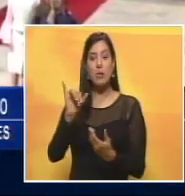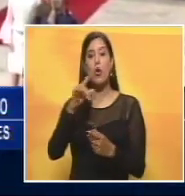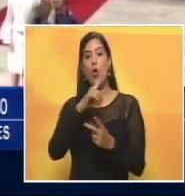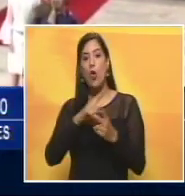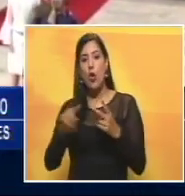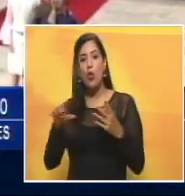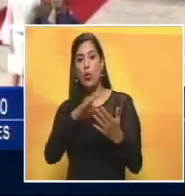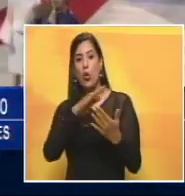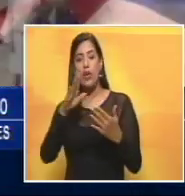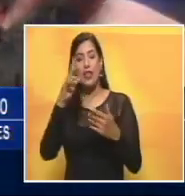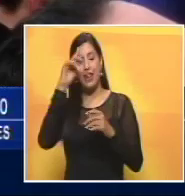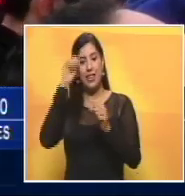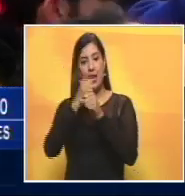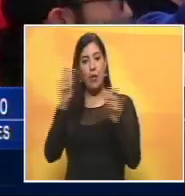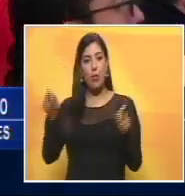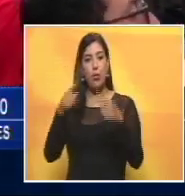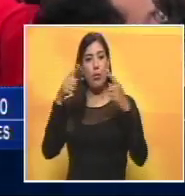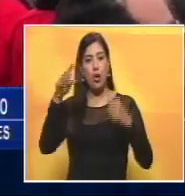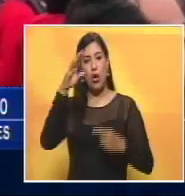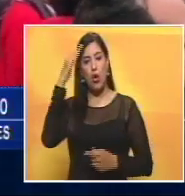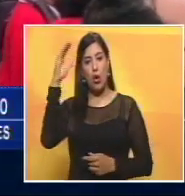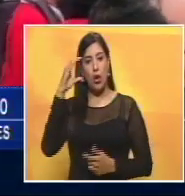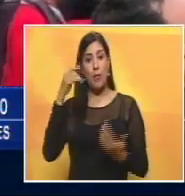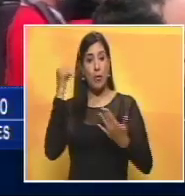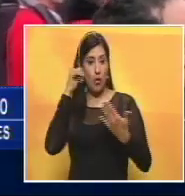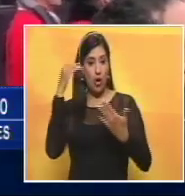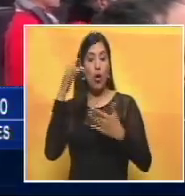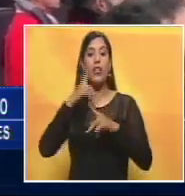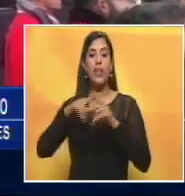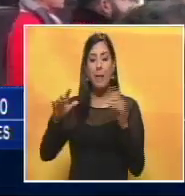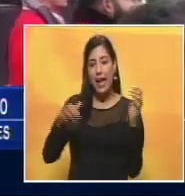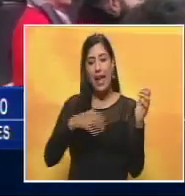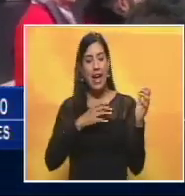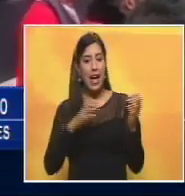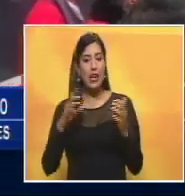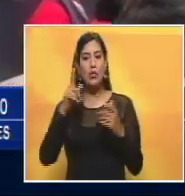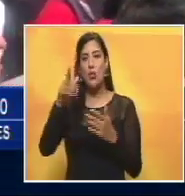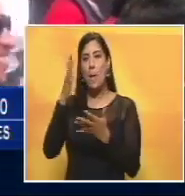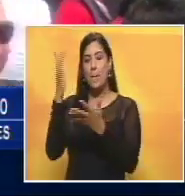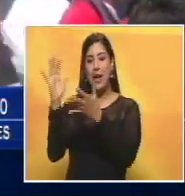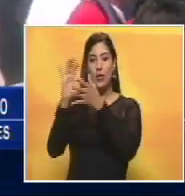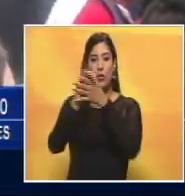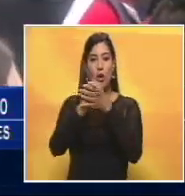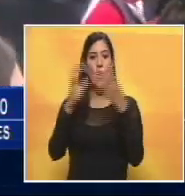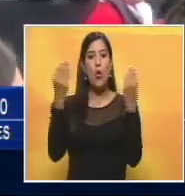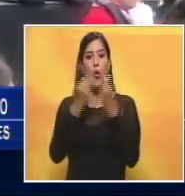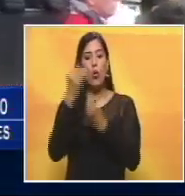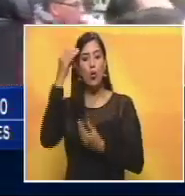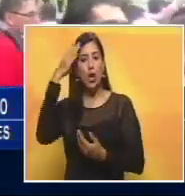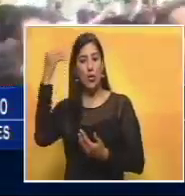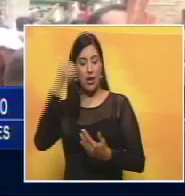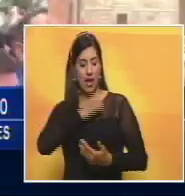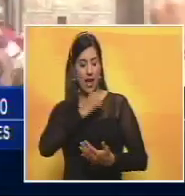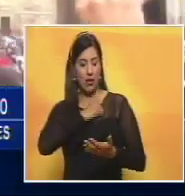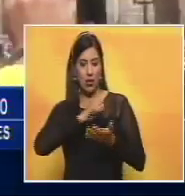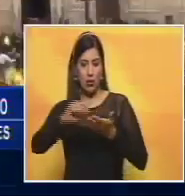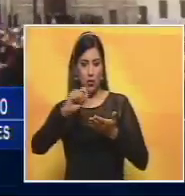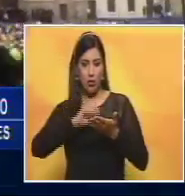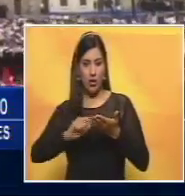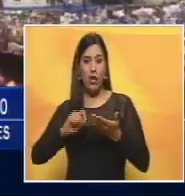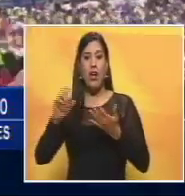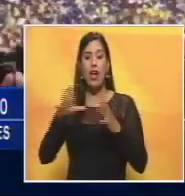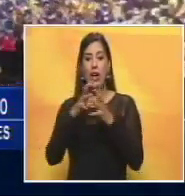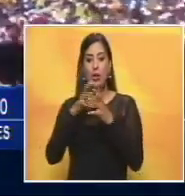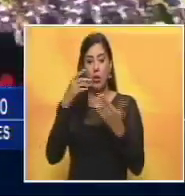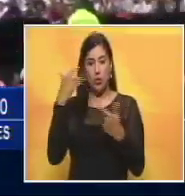el coro de la Ópera de Colombia. Fanny Lu interpretó la canción De tu mano junto al cantautor católico Héctor Tobo y la